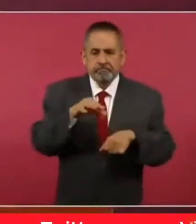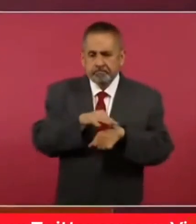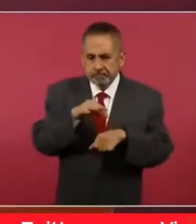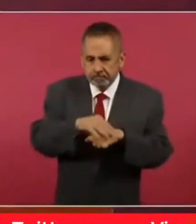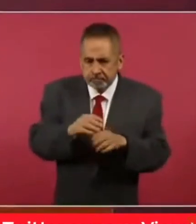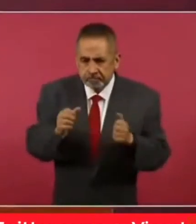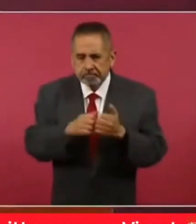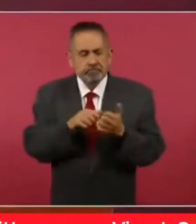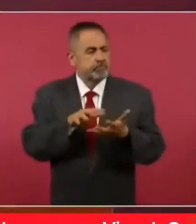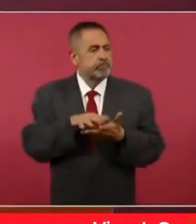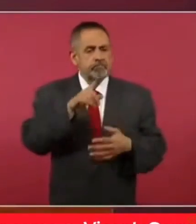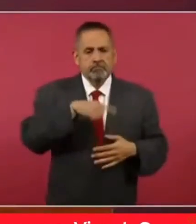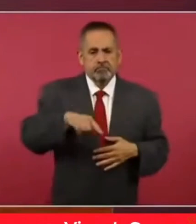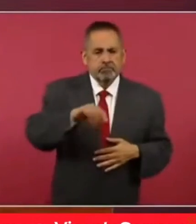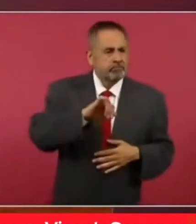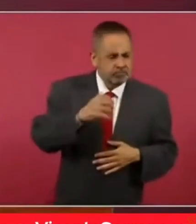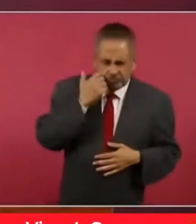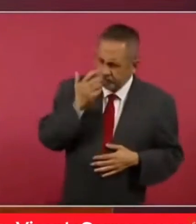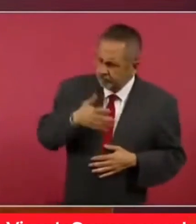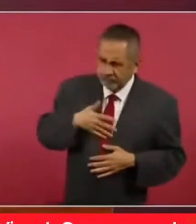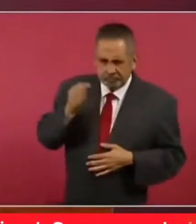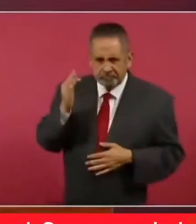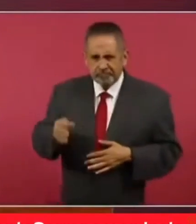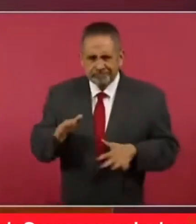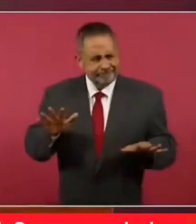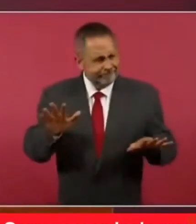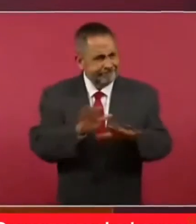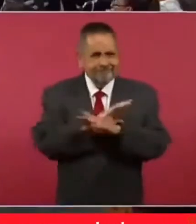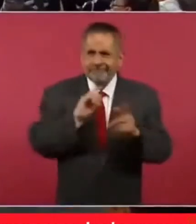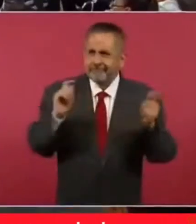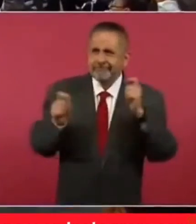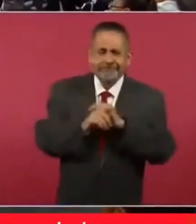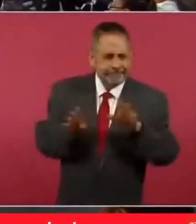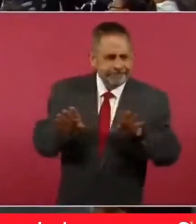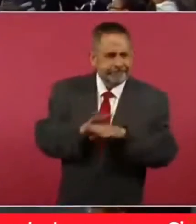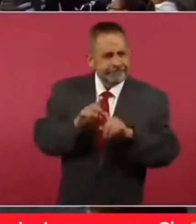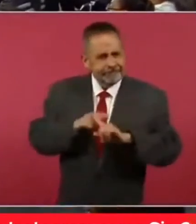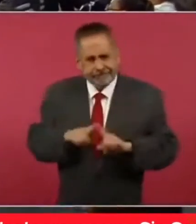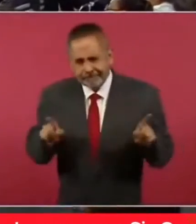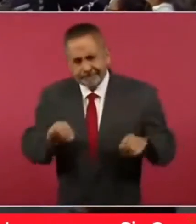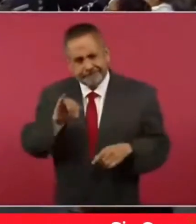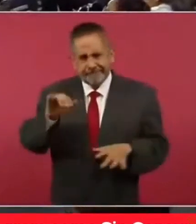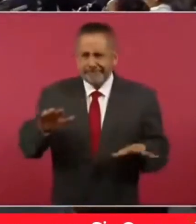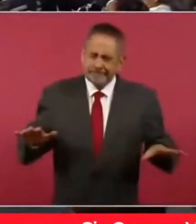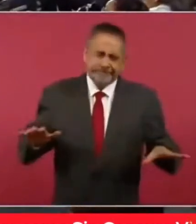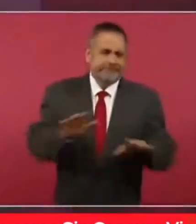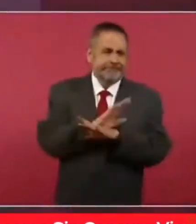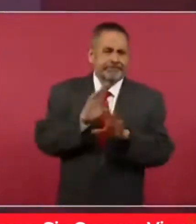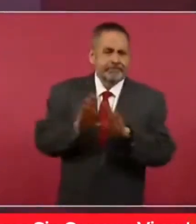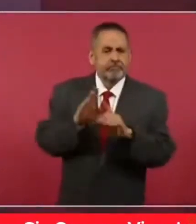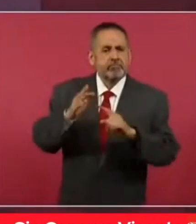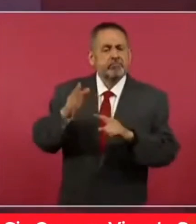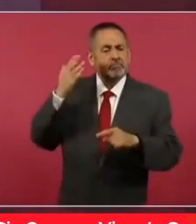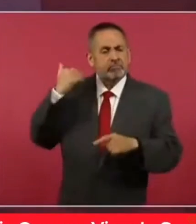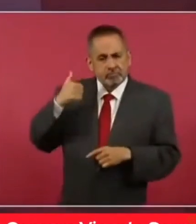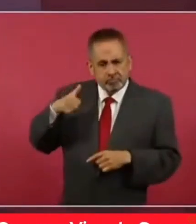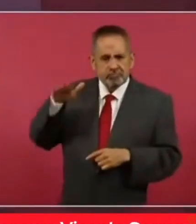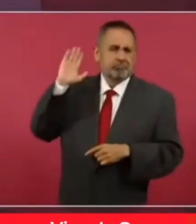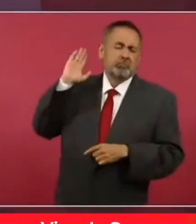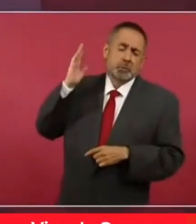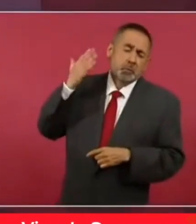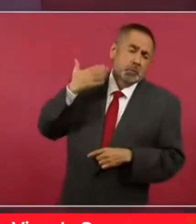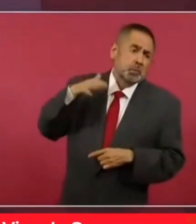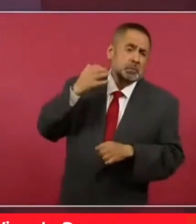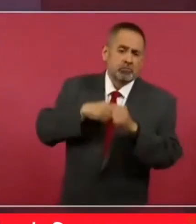médicos. La mayoría tiene ganas de que cambie el ISSSTE, de que el ISSSTE sea como había sido, un